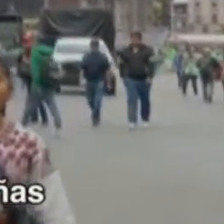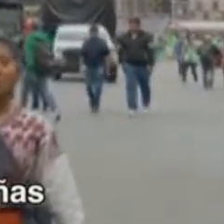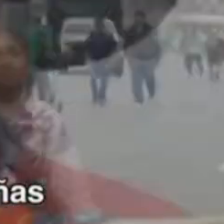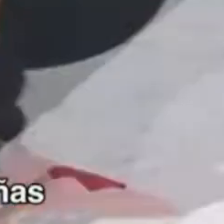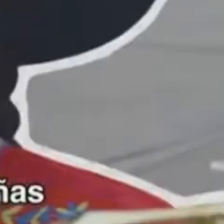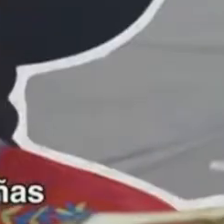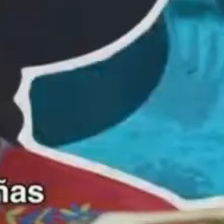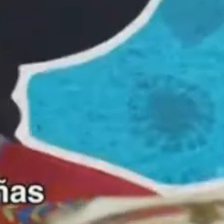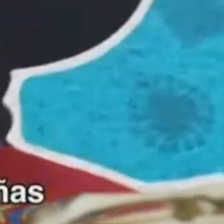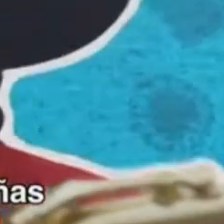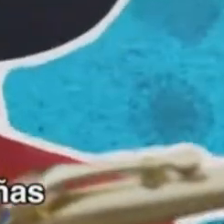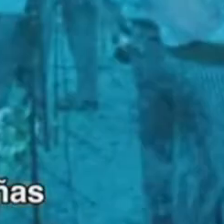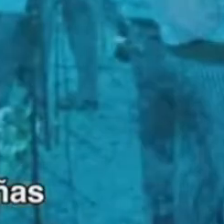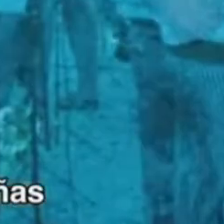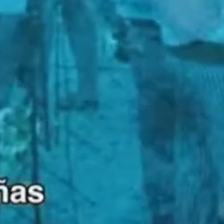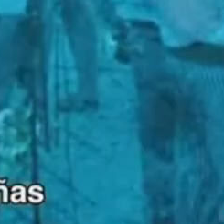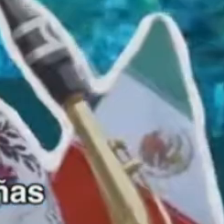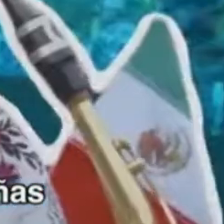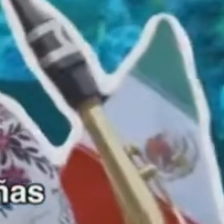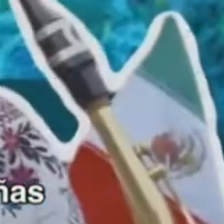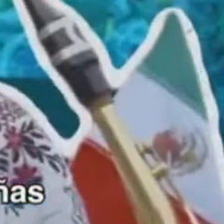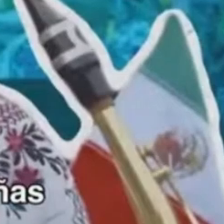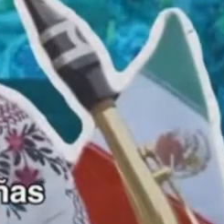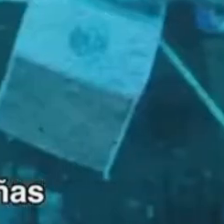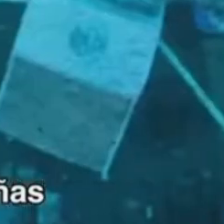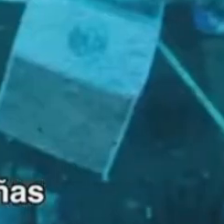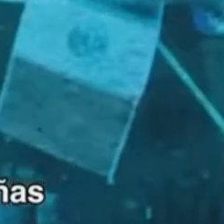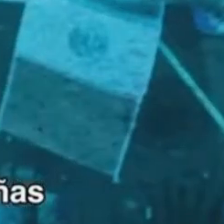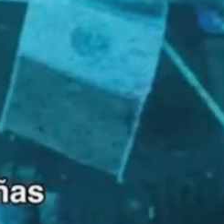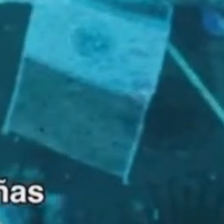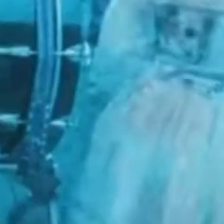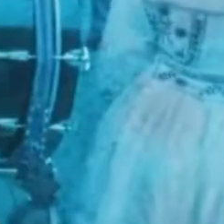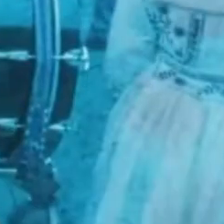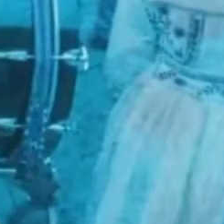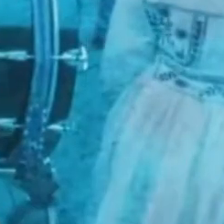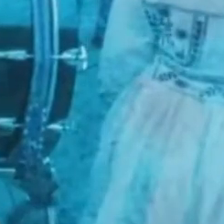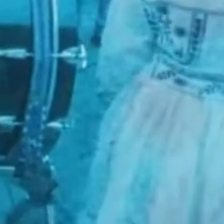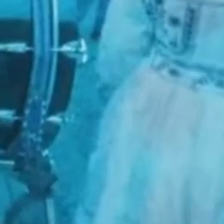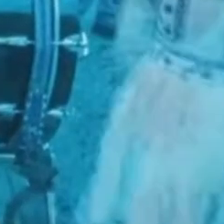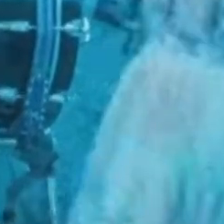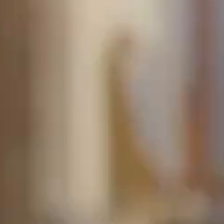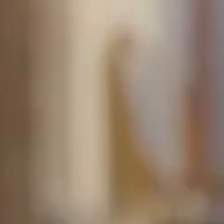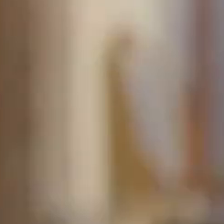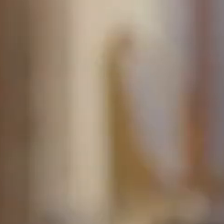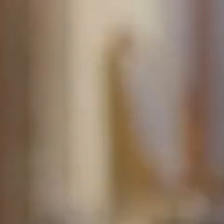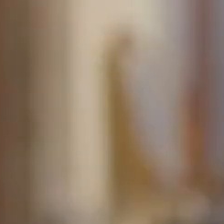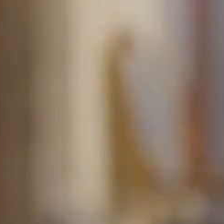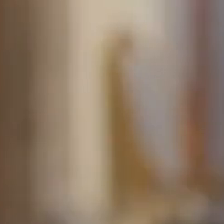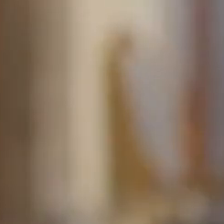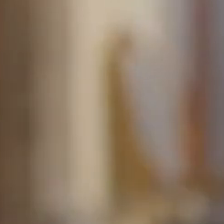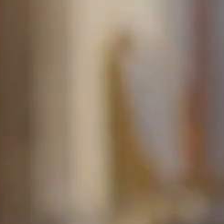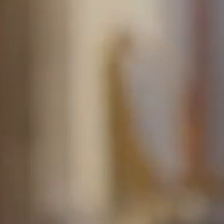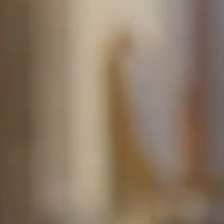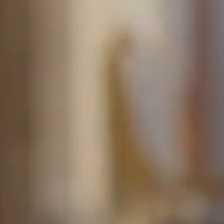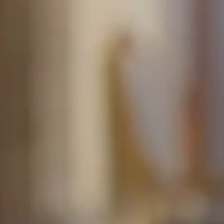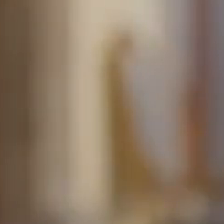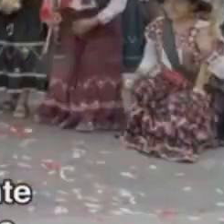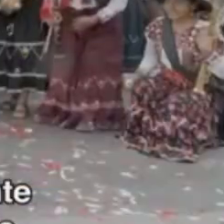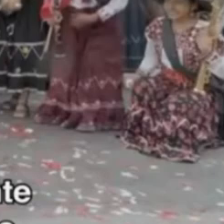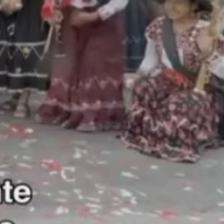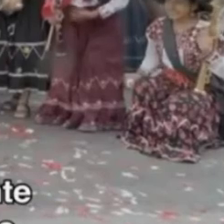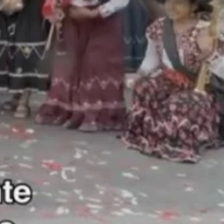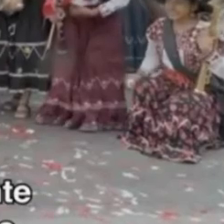les pueda abrir camino a otras niñas, a otras mujeres. Siempre le digo a las compañeras, una sola creo que puede hacer muchas cosas